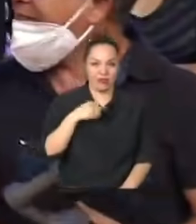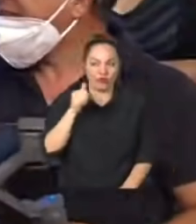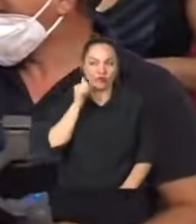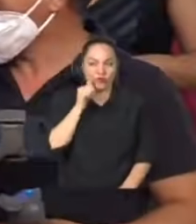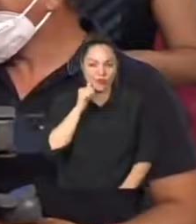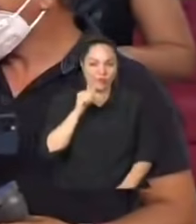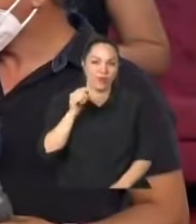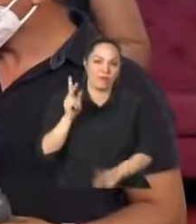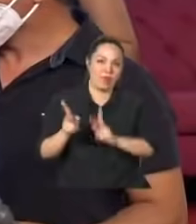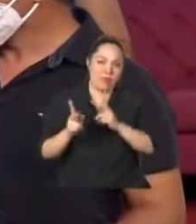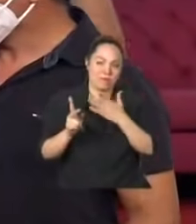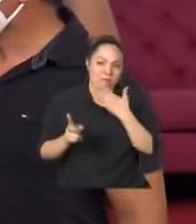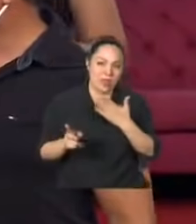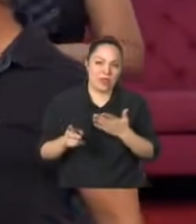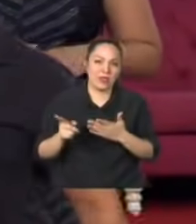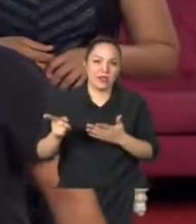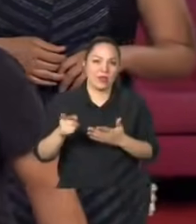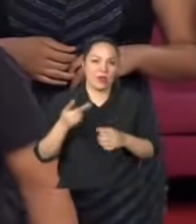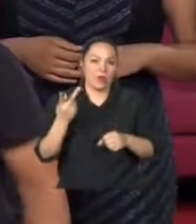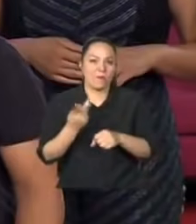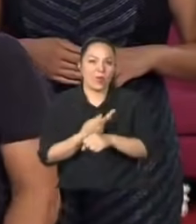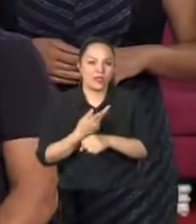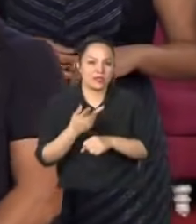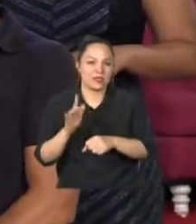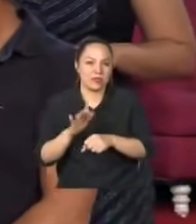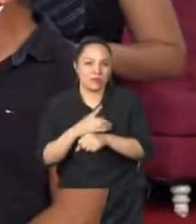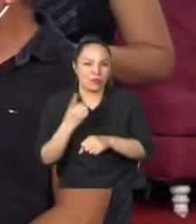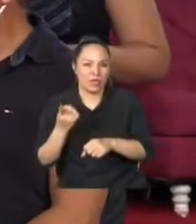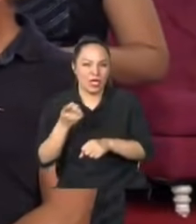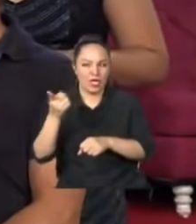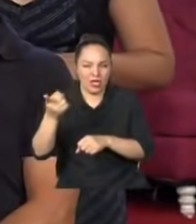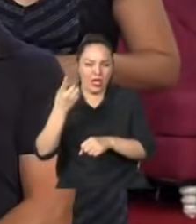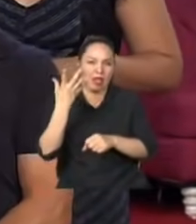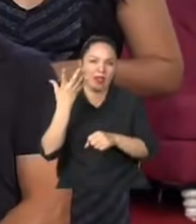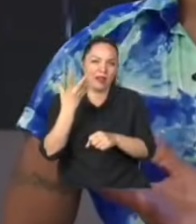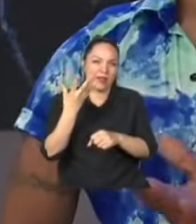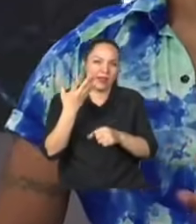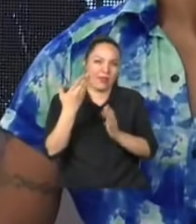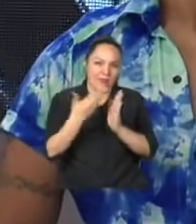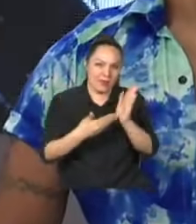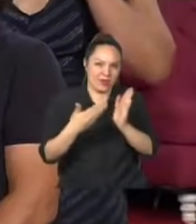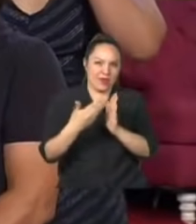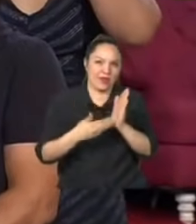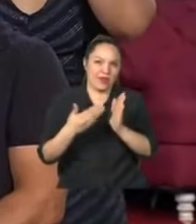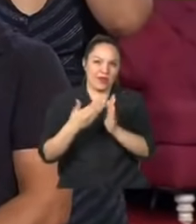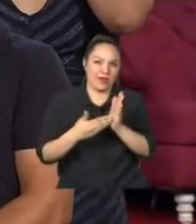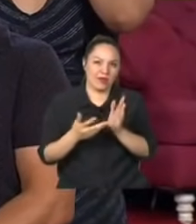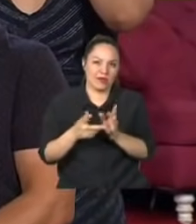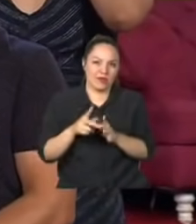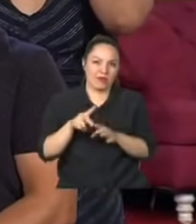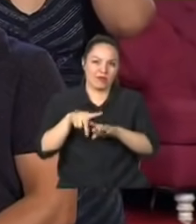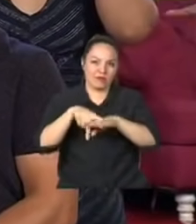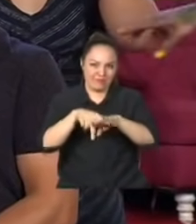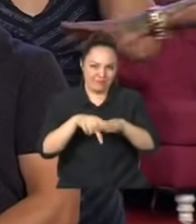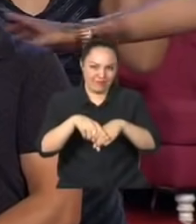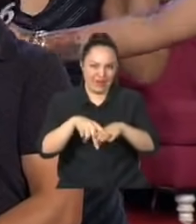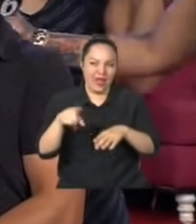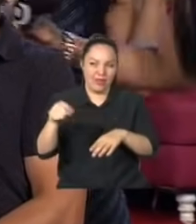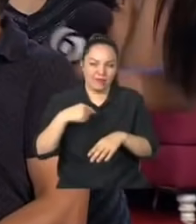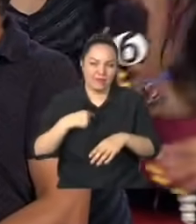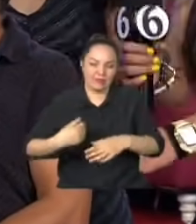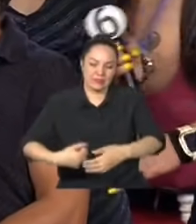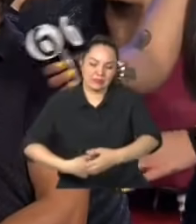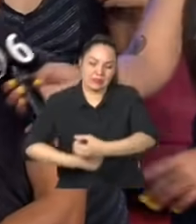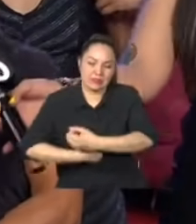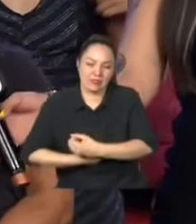toro mecánico nada más. Que qué tanto platicas con él. En el toro mecánico estaban bien abrazaditos. Ahí me dio mucho celo. No